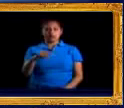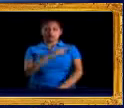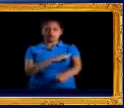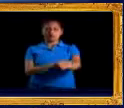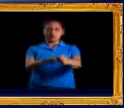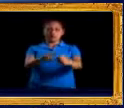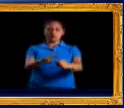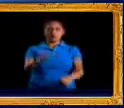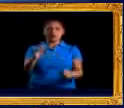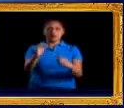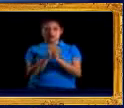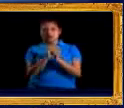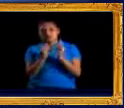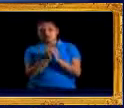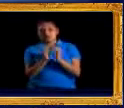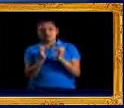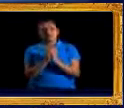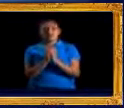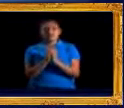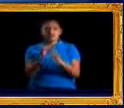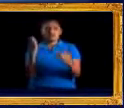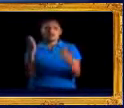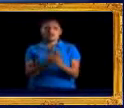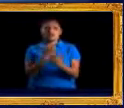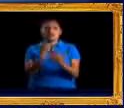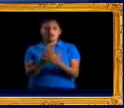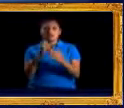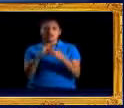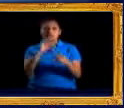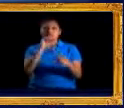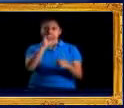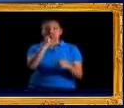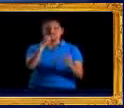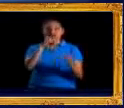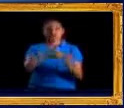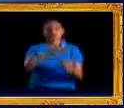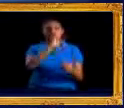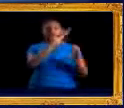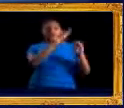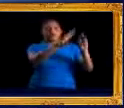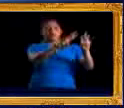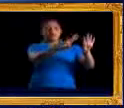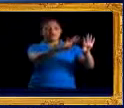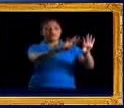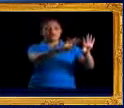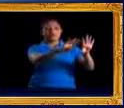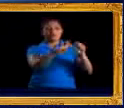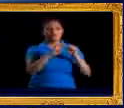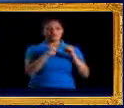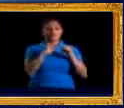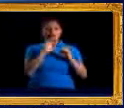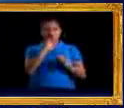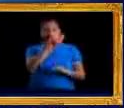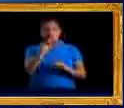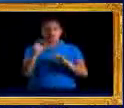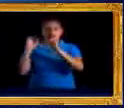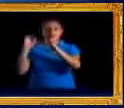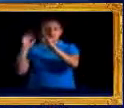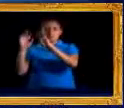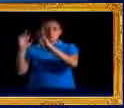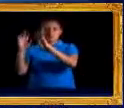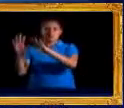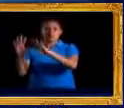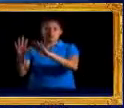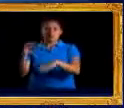historia, la crisis económica de 1929, pero quiero llevarlo, hermano, a la